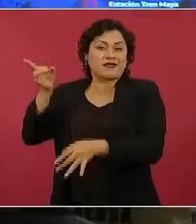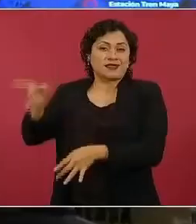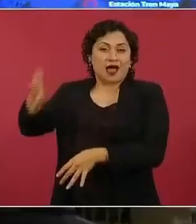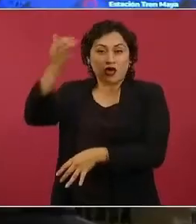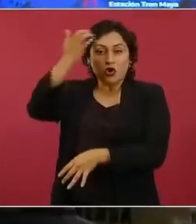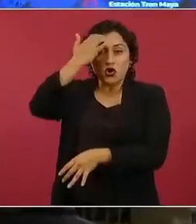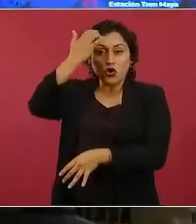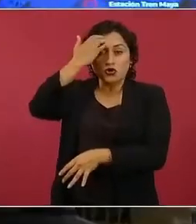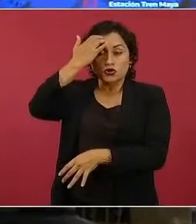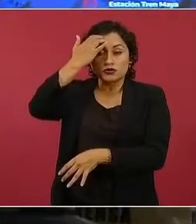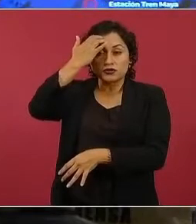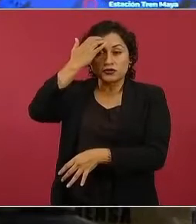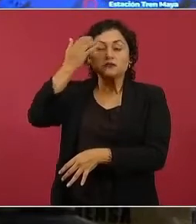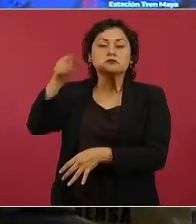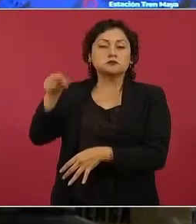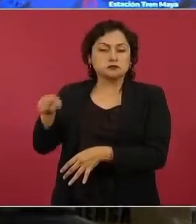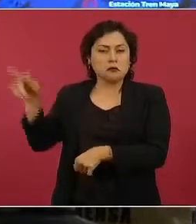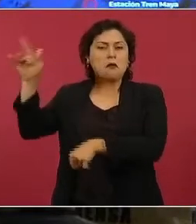del mar